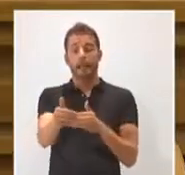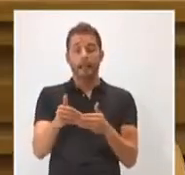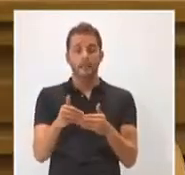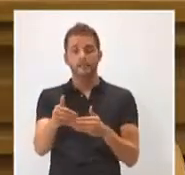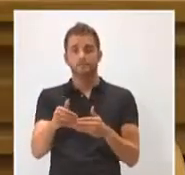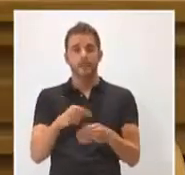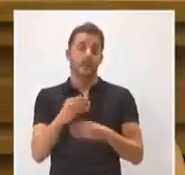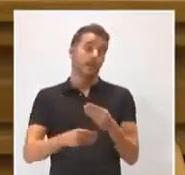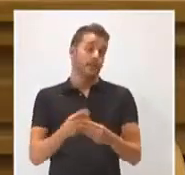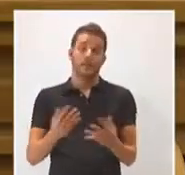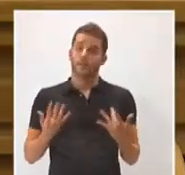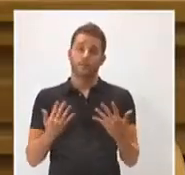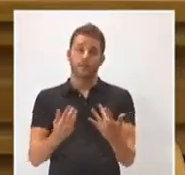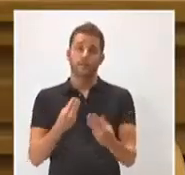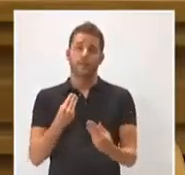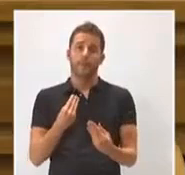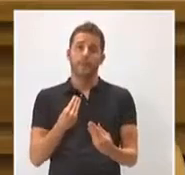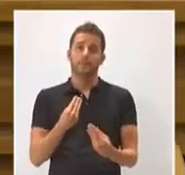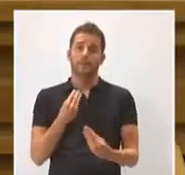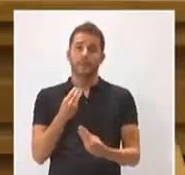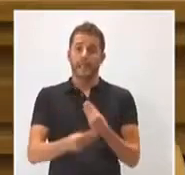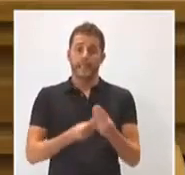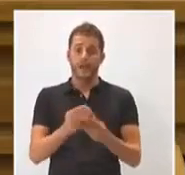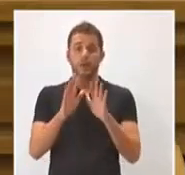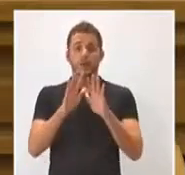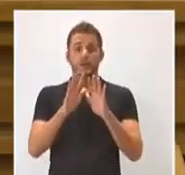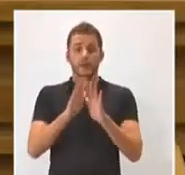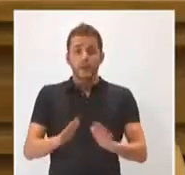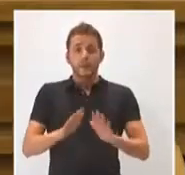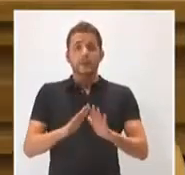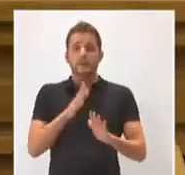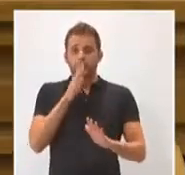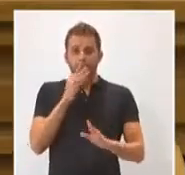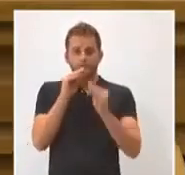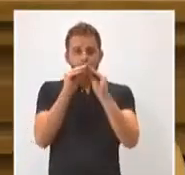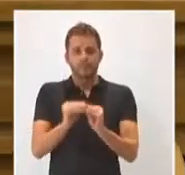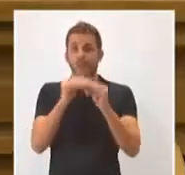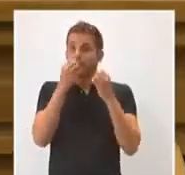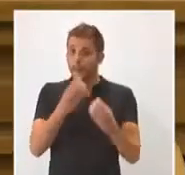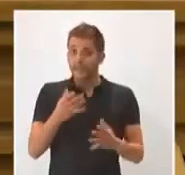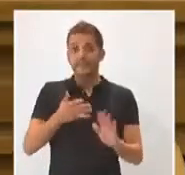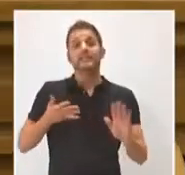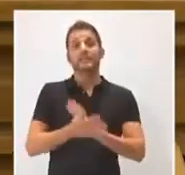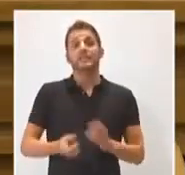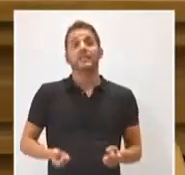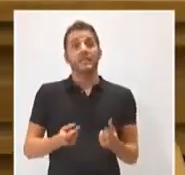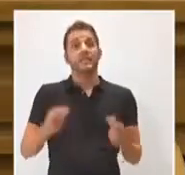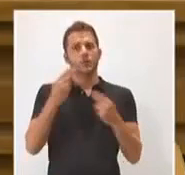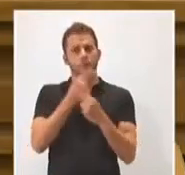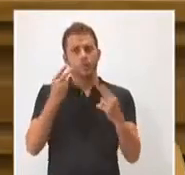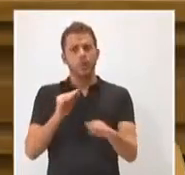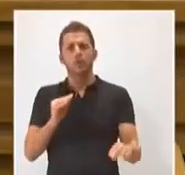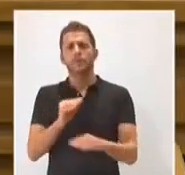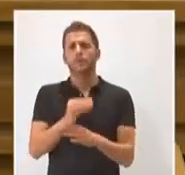porque hay que hacerlo bien y sobre todo porque evidentemente va a terminar significando muchísimo más dinero de gasto público pero estamos